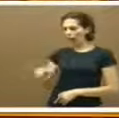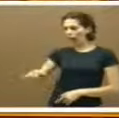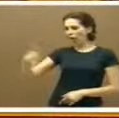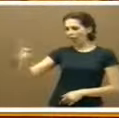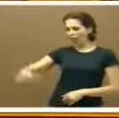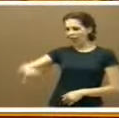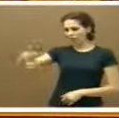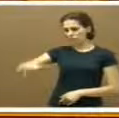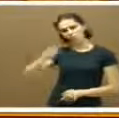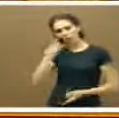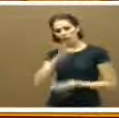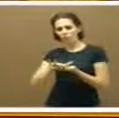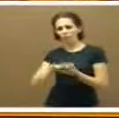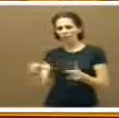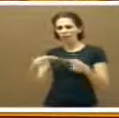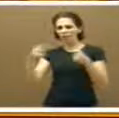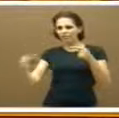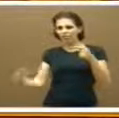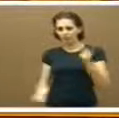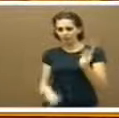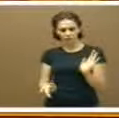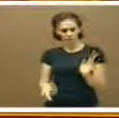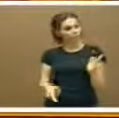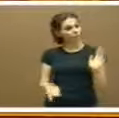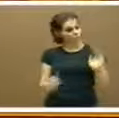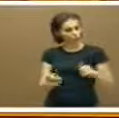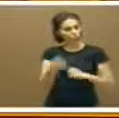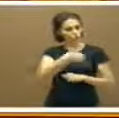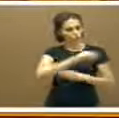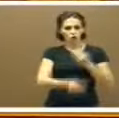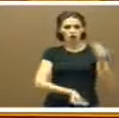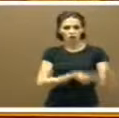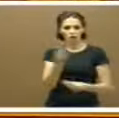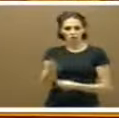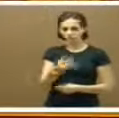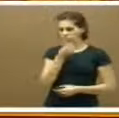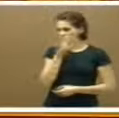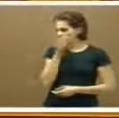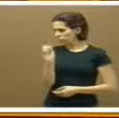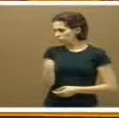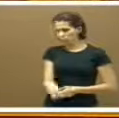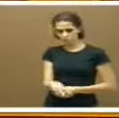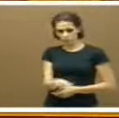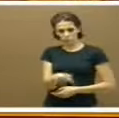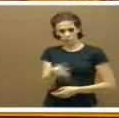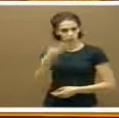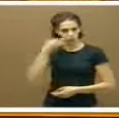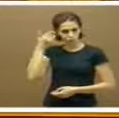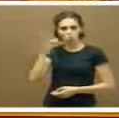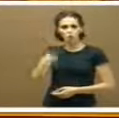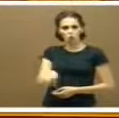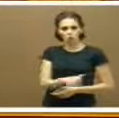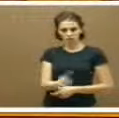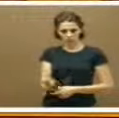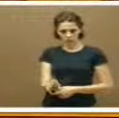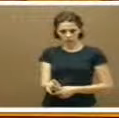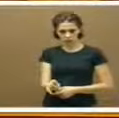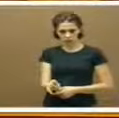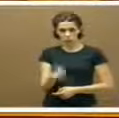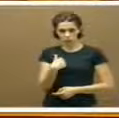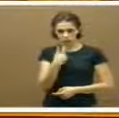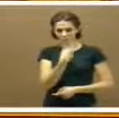del déficit. Eso es lo que están haciendo, señor consejero, indecente. Y esto que le voy a decir de verdad